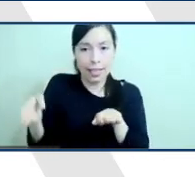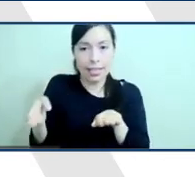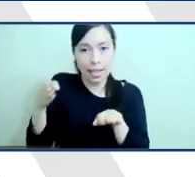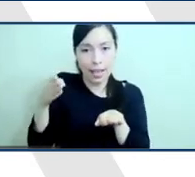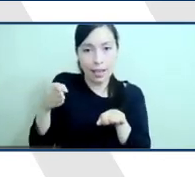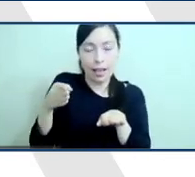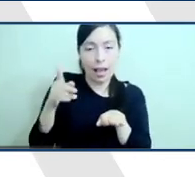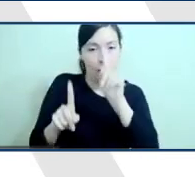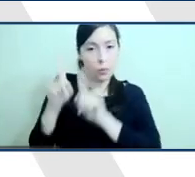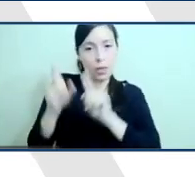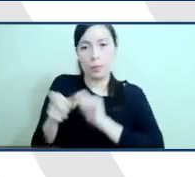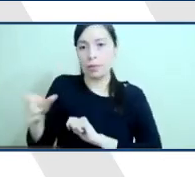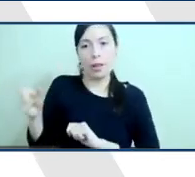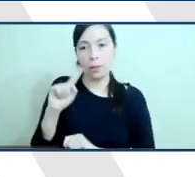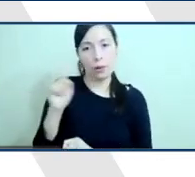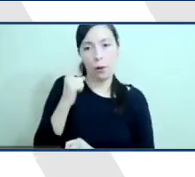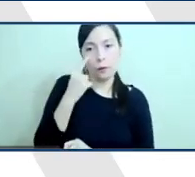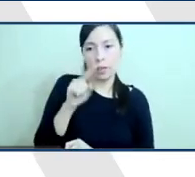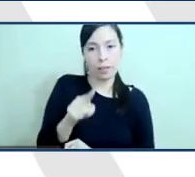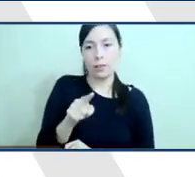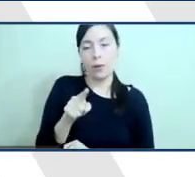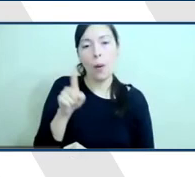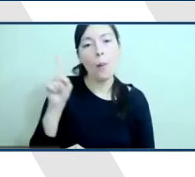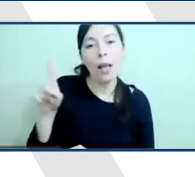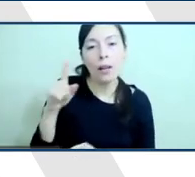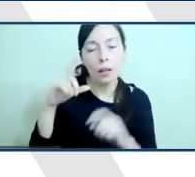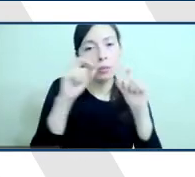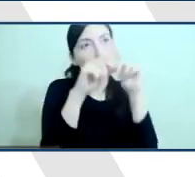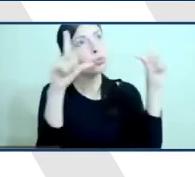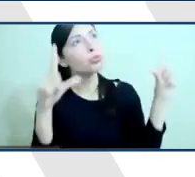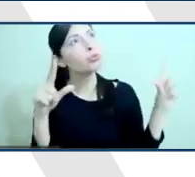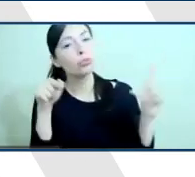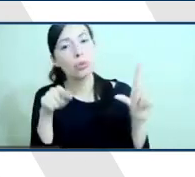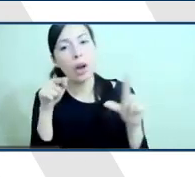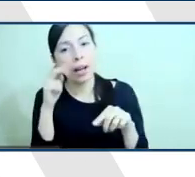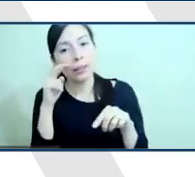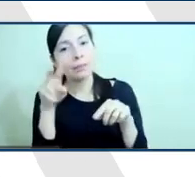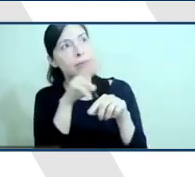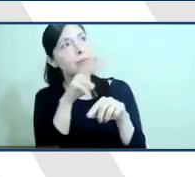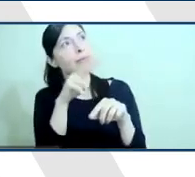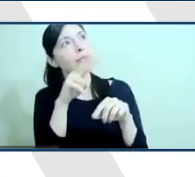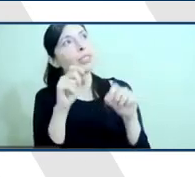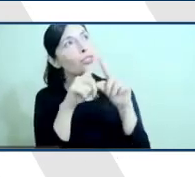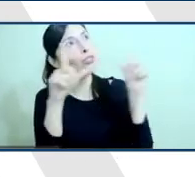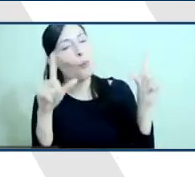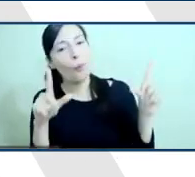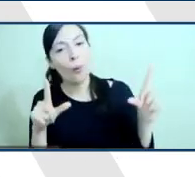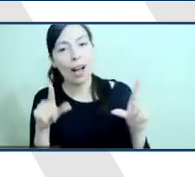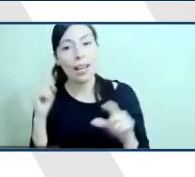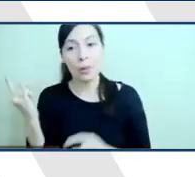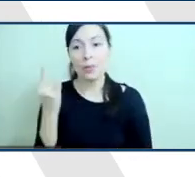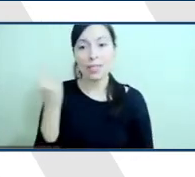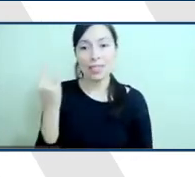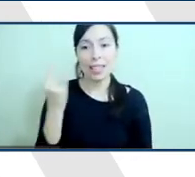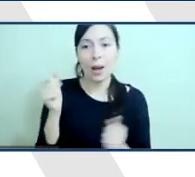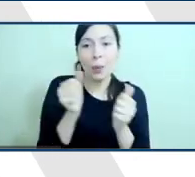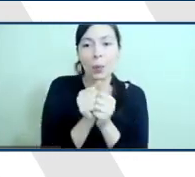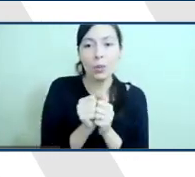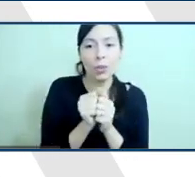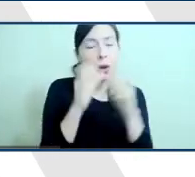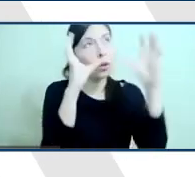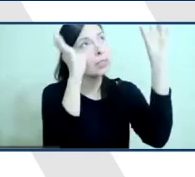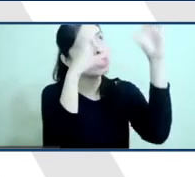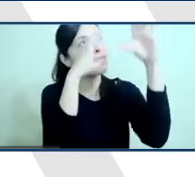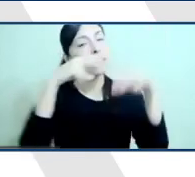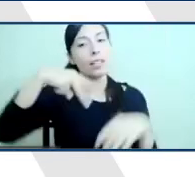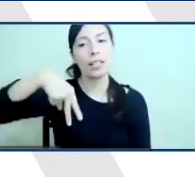imagen de la superficie solar que hicimos desde el campus Coloso de la universidad con el observatorio Naira. O sea que ustedes pueden